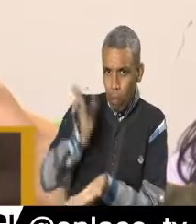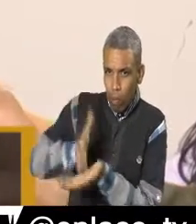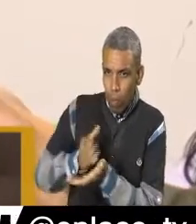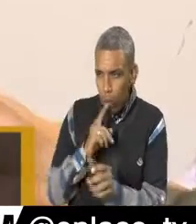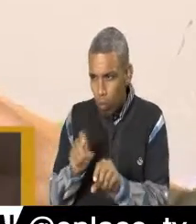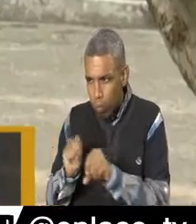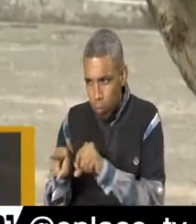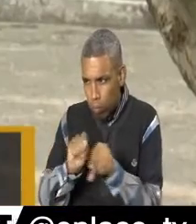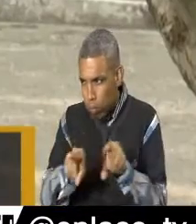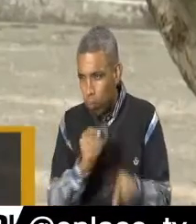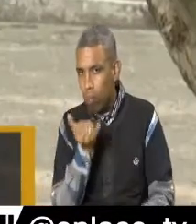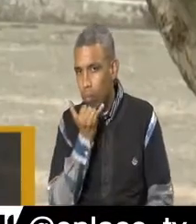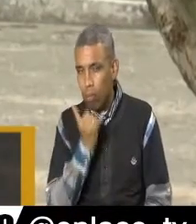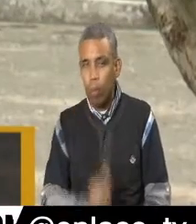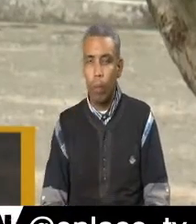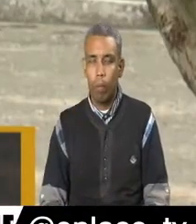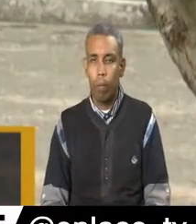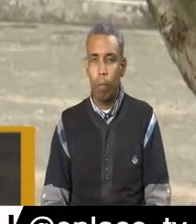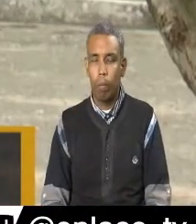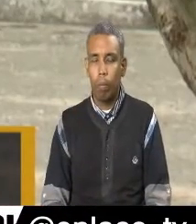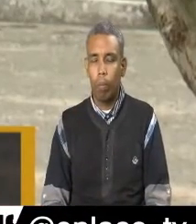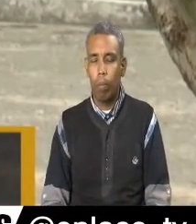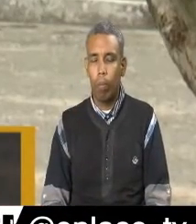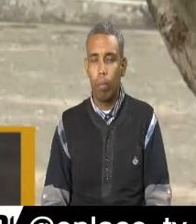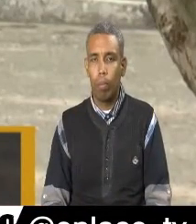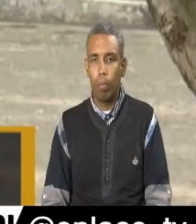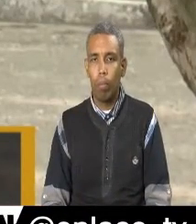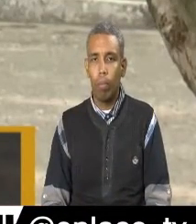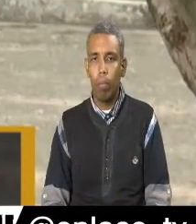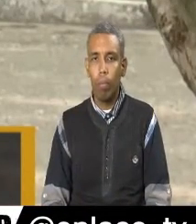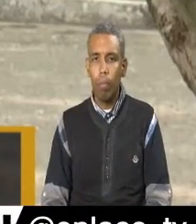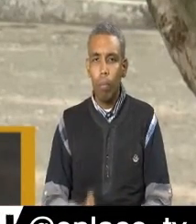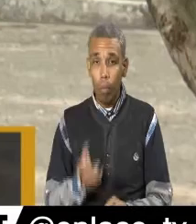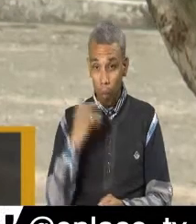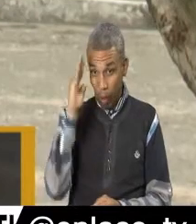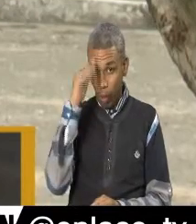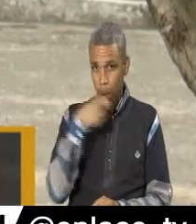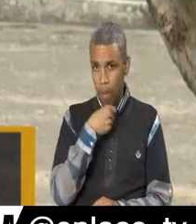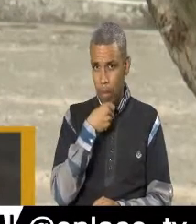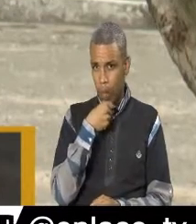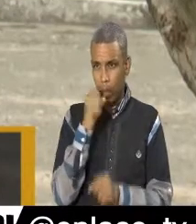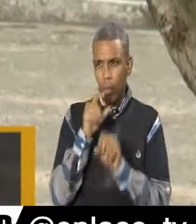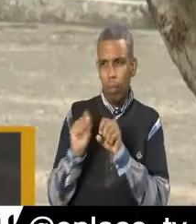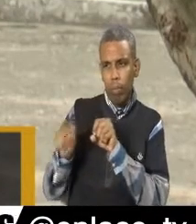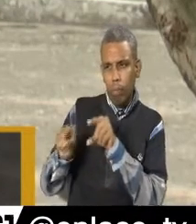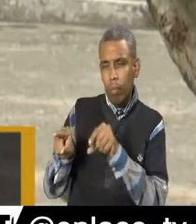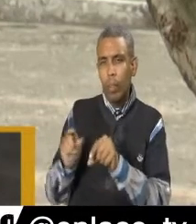verificar esta información. Dentro de los resultados entregados en esta rueda de prensa, las autoridades también investigan un